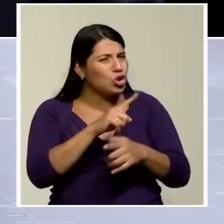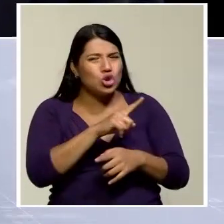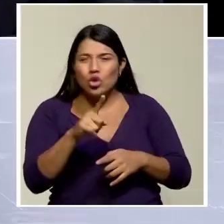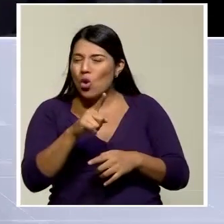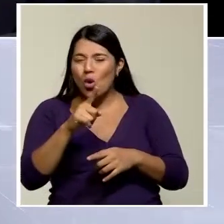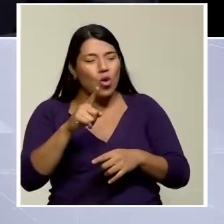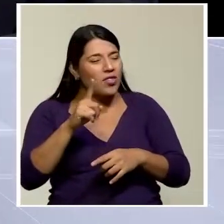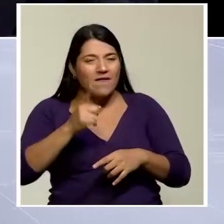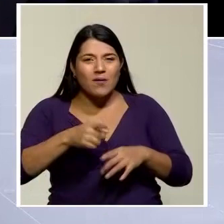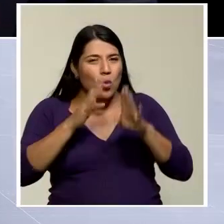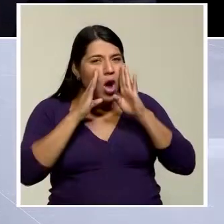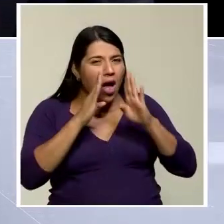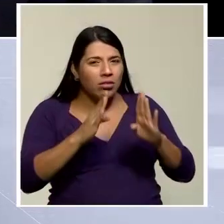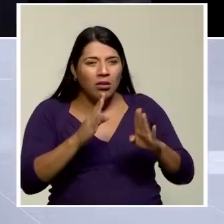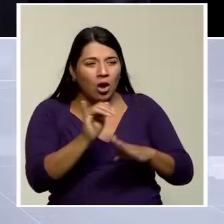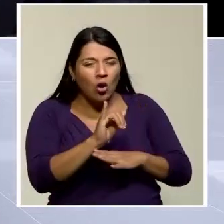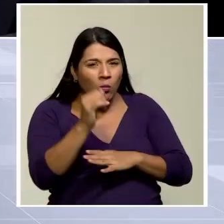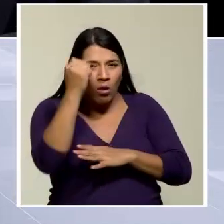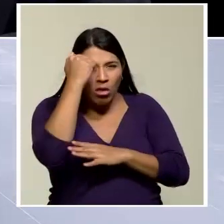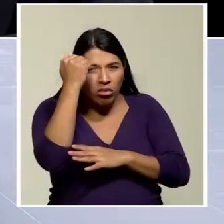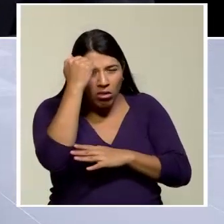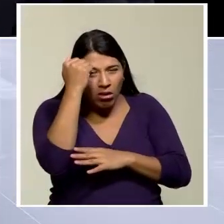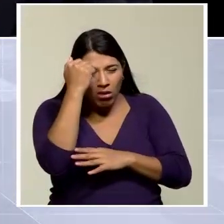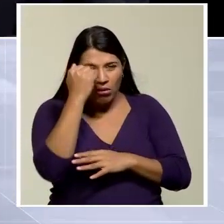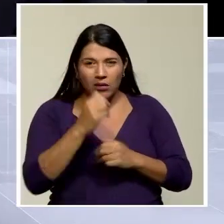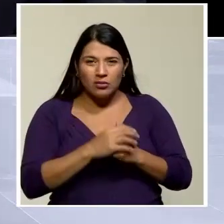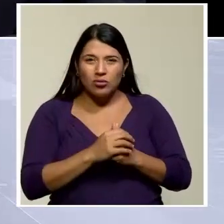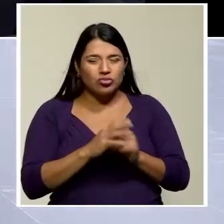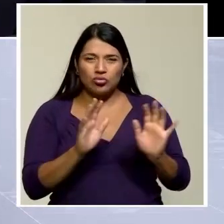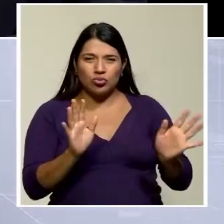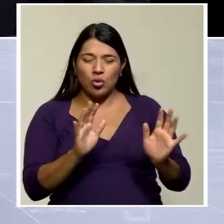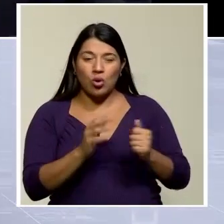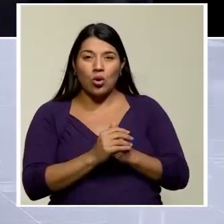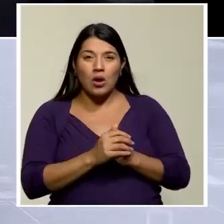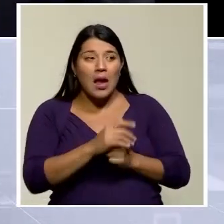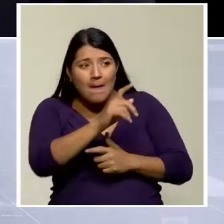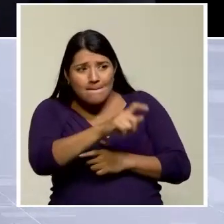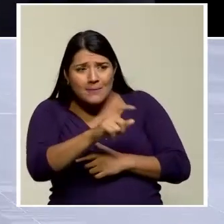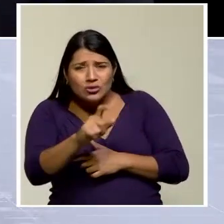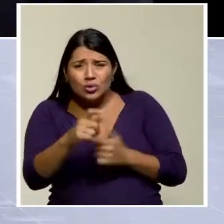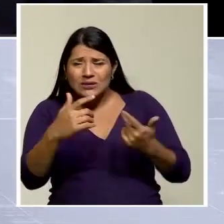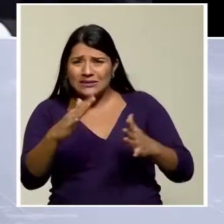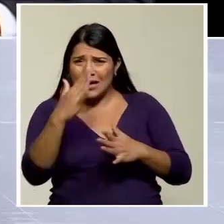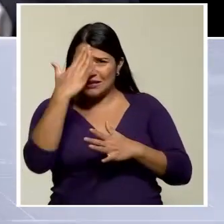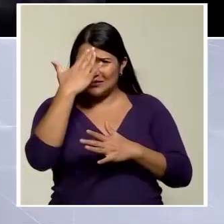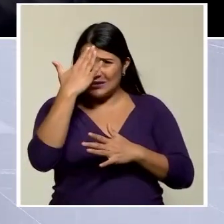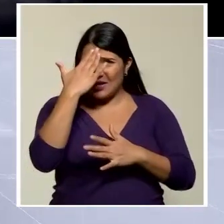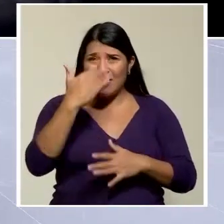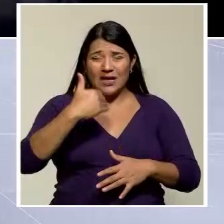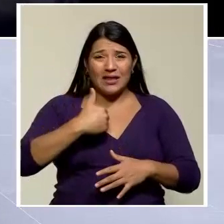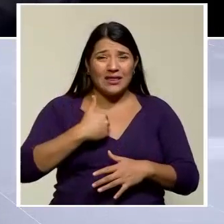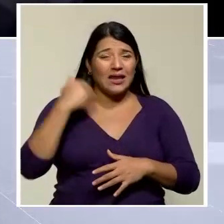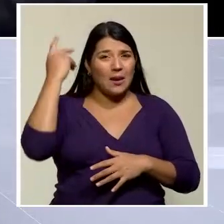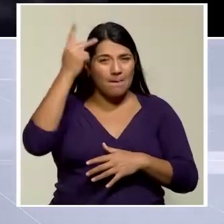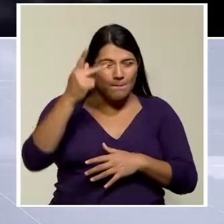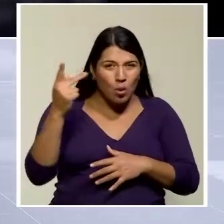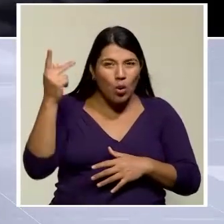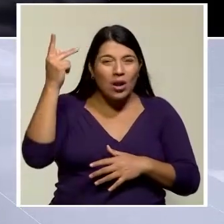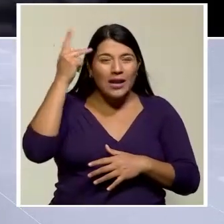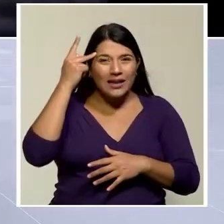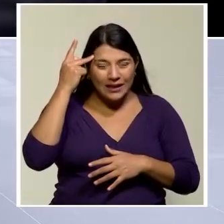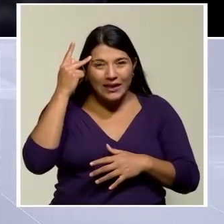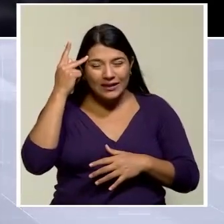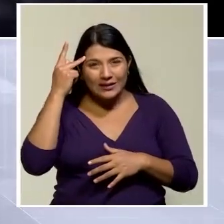¿verdad? Que lo ninguneen los candidatos. La gente sabe que hay políticas redistributivas, que